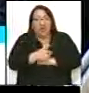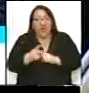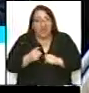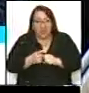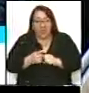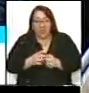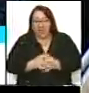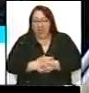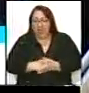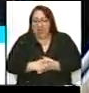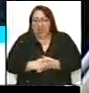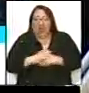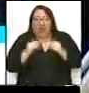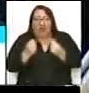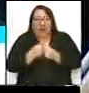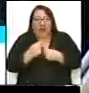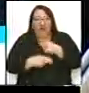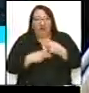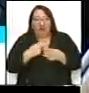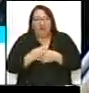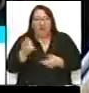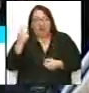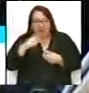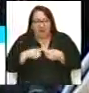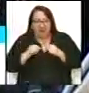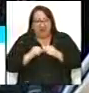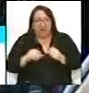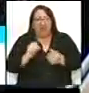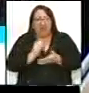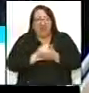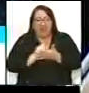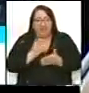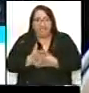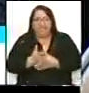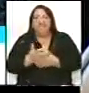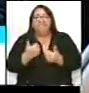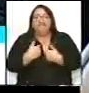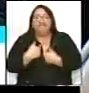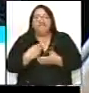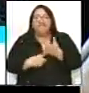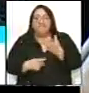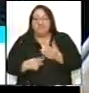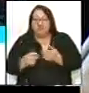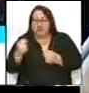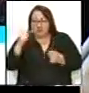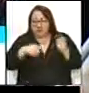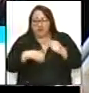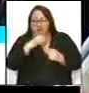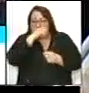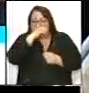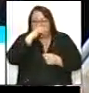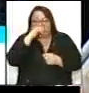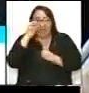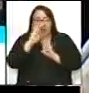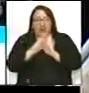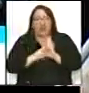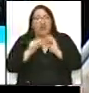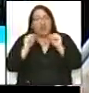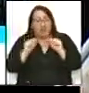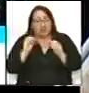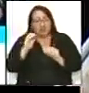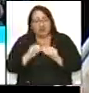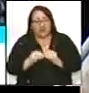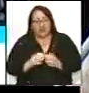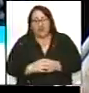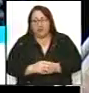Es decir, los partidos nacionales, para poder mantener su inscripción, tendrán que tener presencia regional. Eso se está colocando